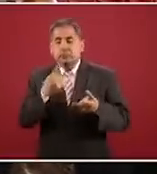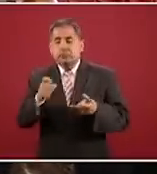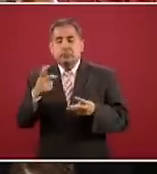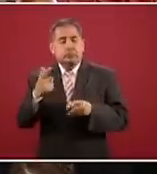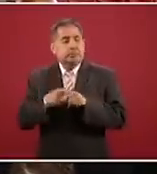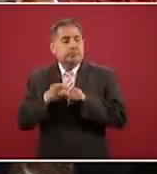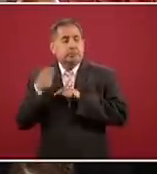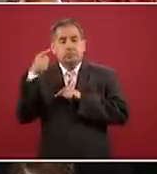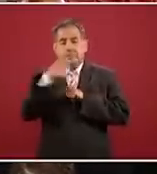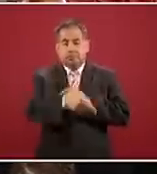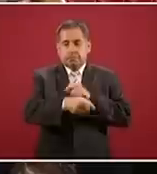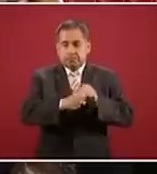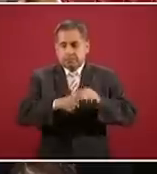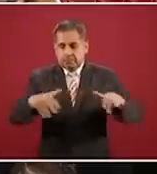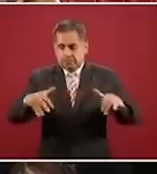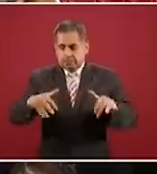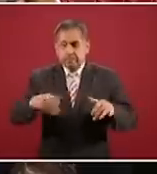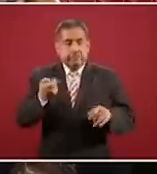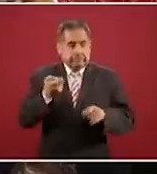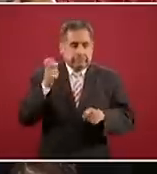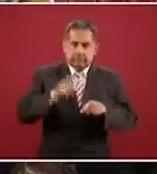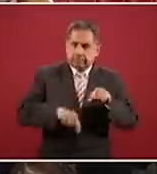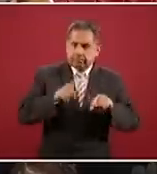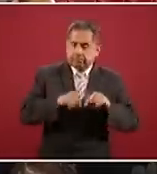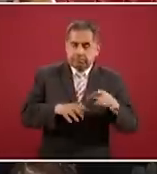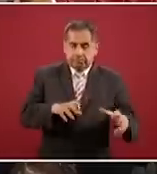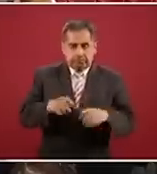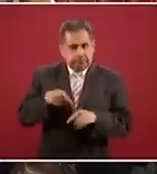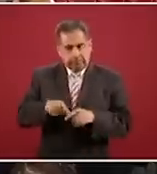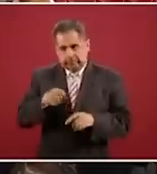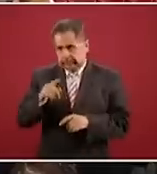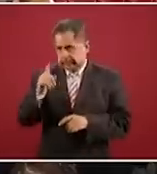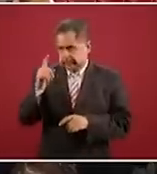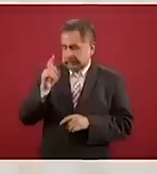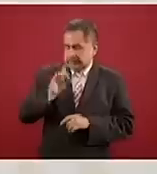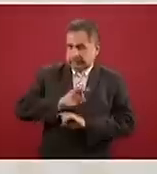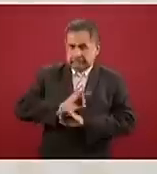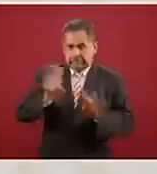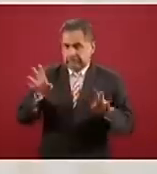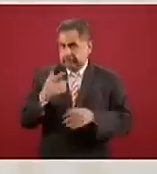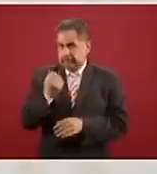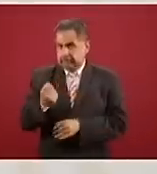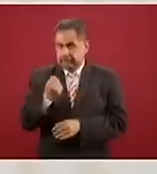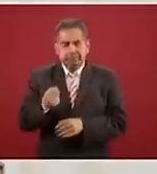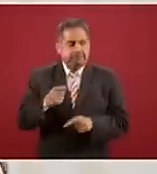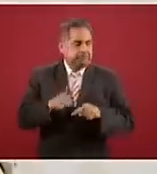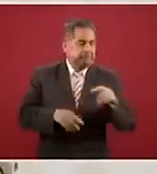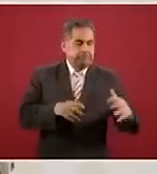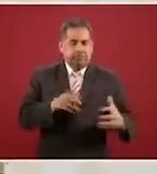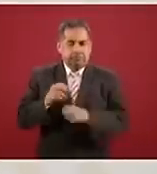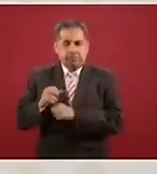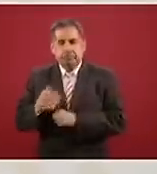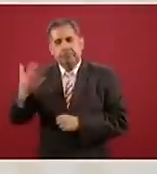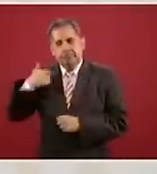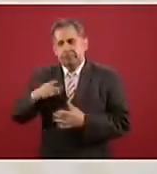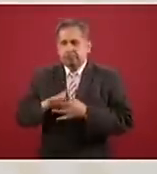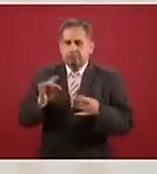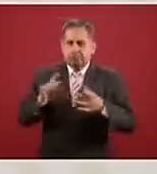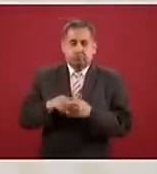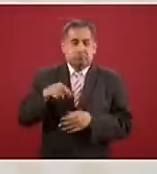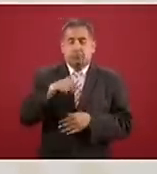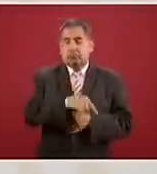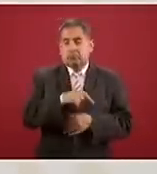son los armamentos más sofisticados y que en algún momento lo mencionamos que era